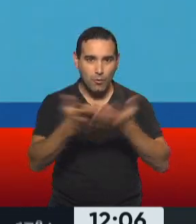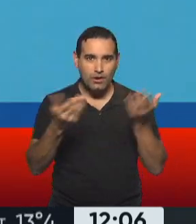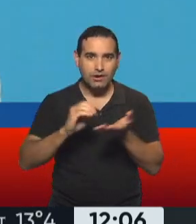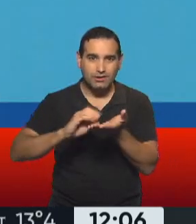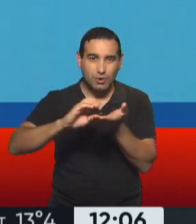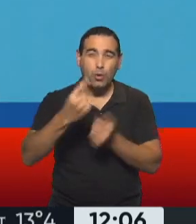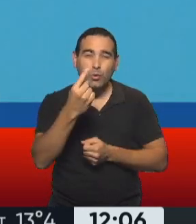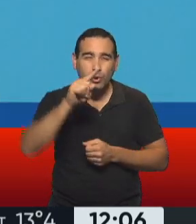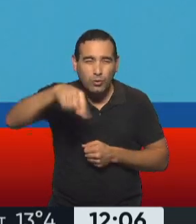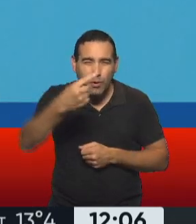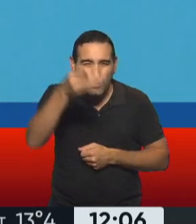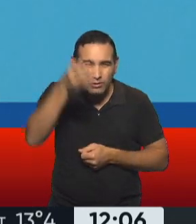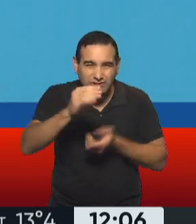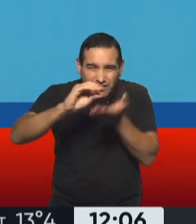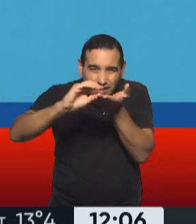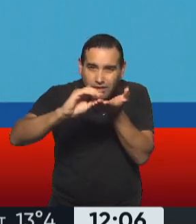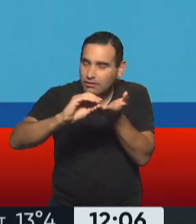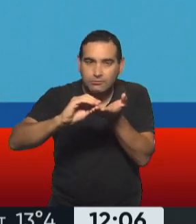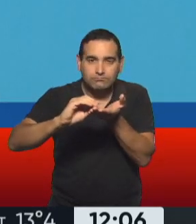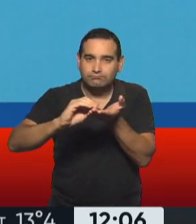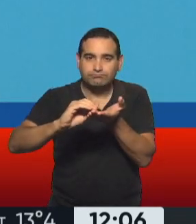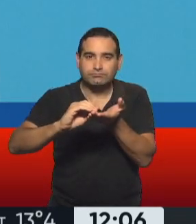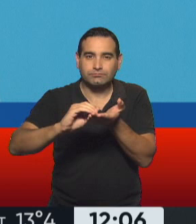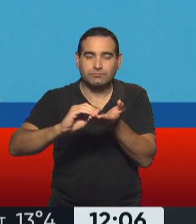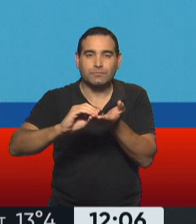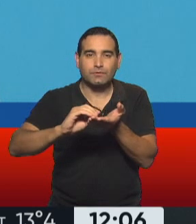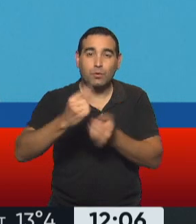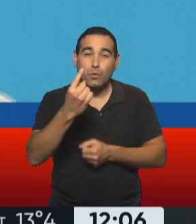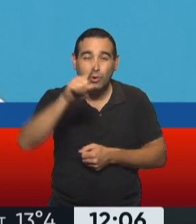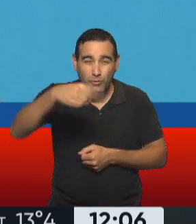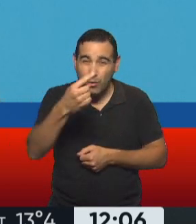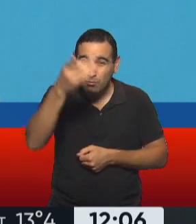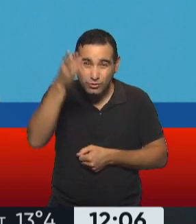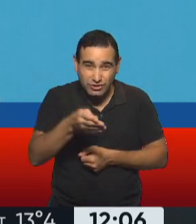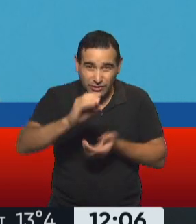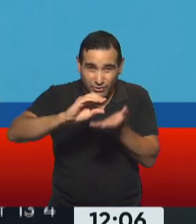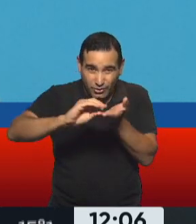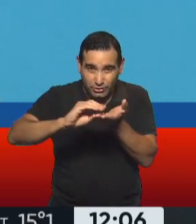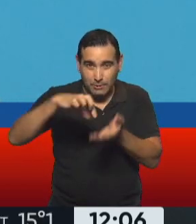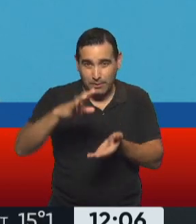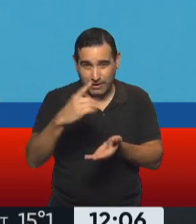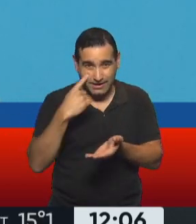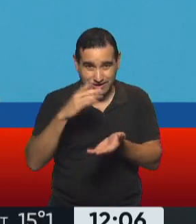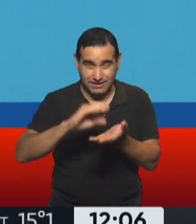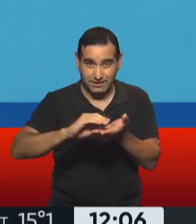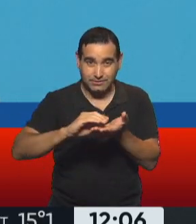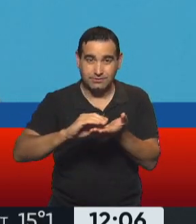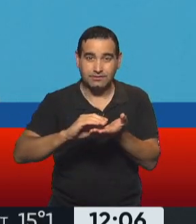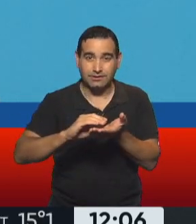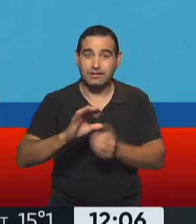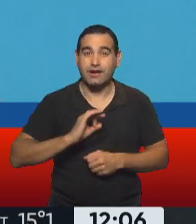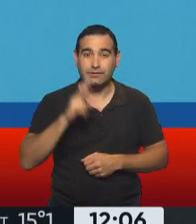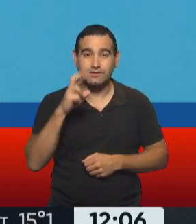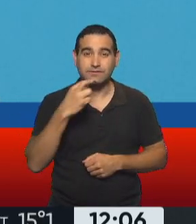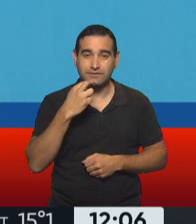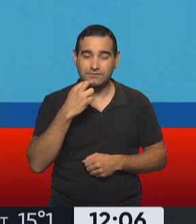ser el 1,1% del PBI, 1,1% del PBI en el